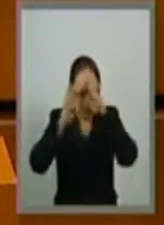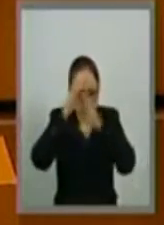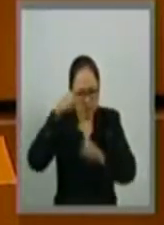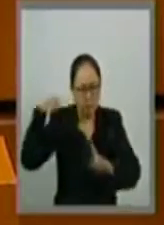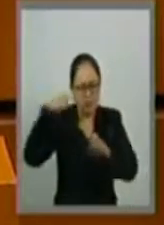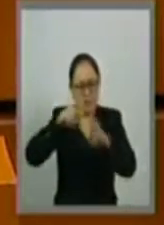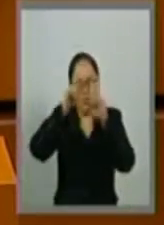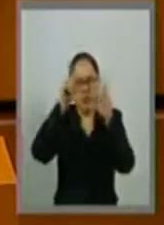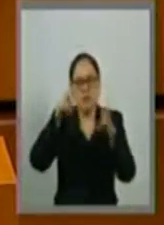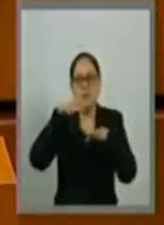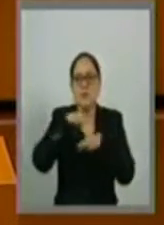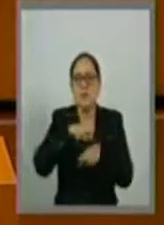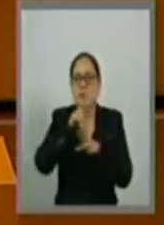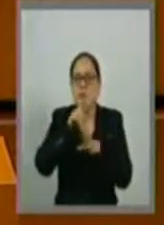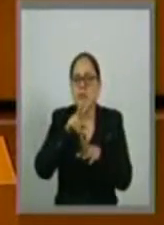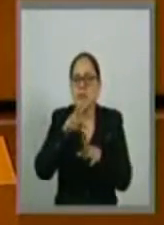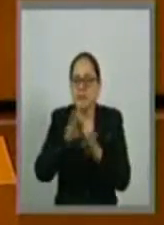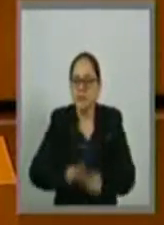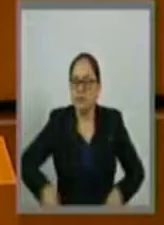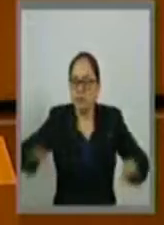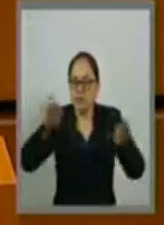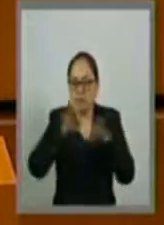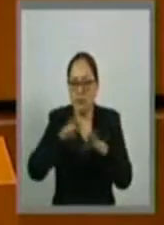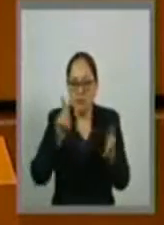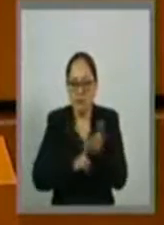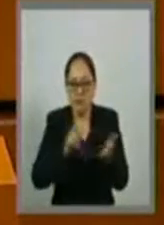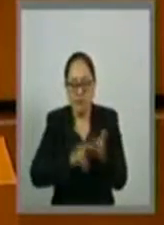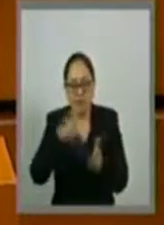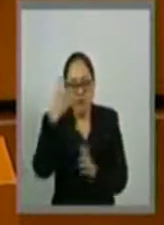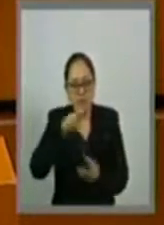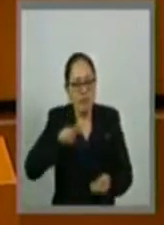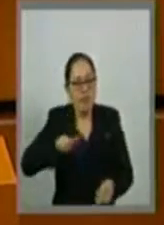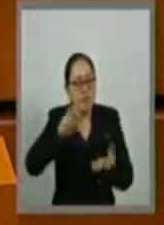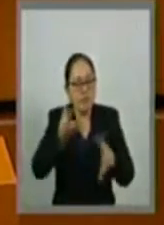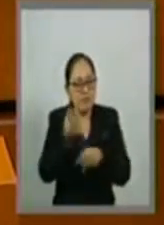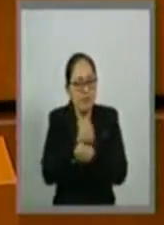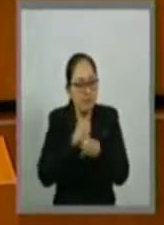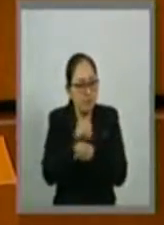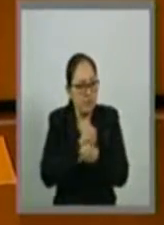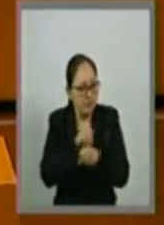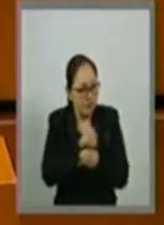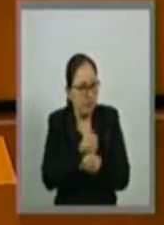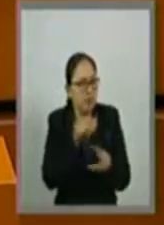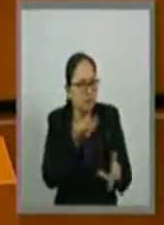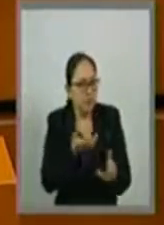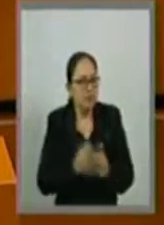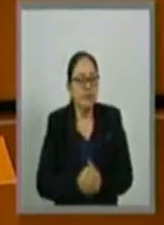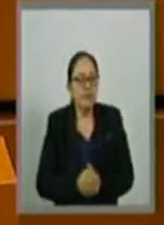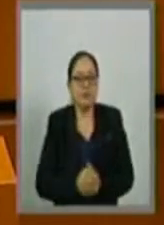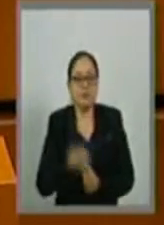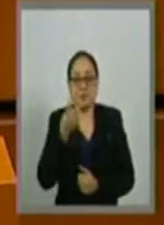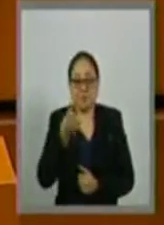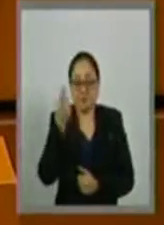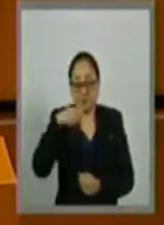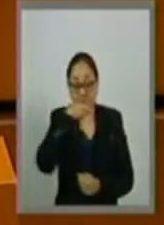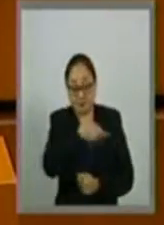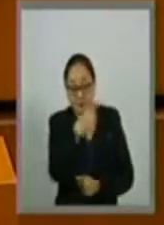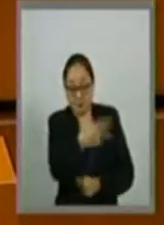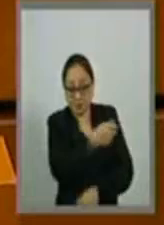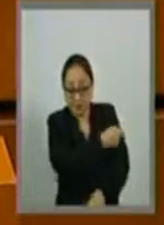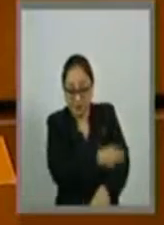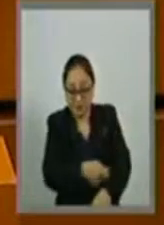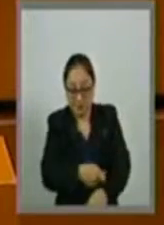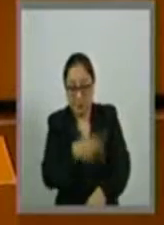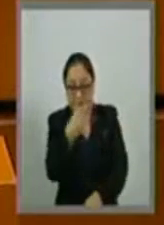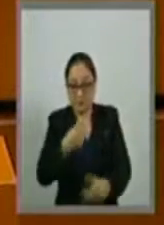una reflexión de la importancia que es ser un donante altruista, de la importancia que es ayudarle a salvar la vida a